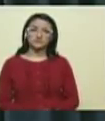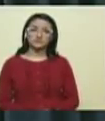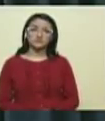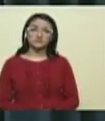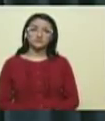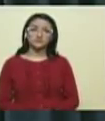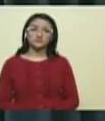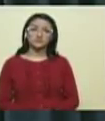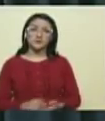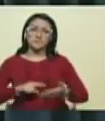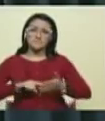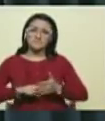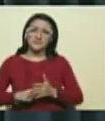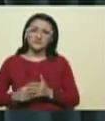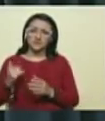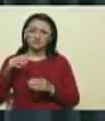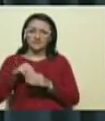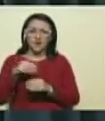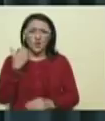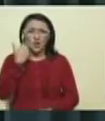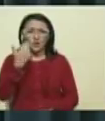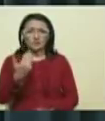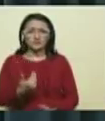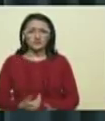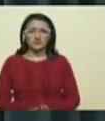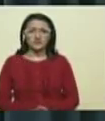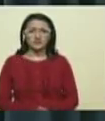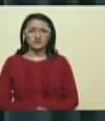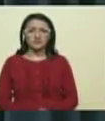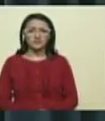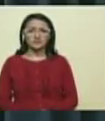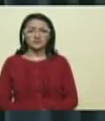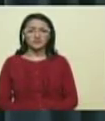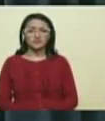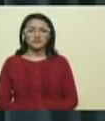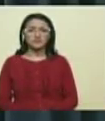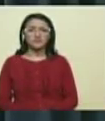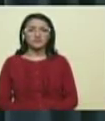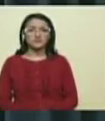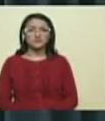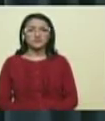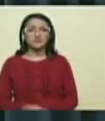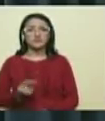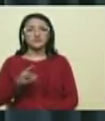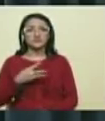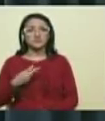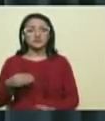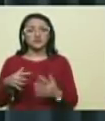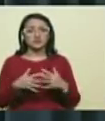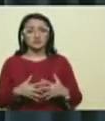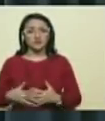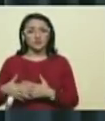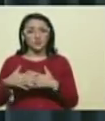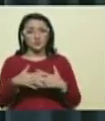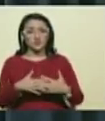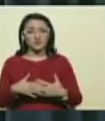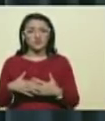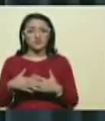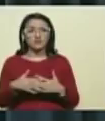acciones de presión e injerencia grosera de el vicepresidente de los Estados Unidos, Mike